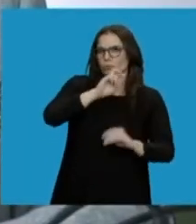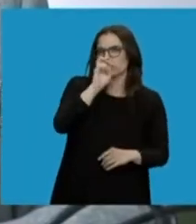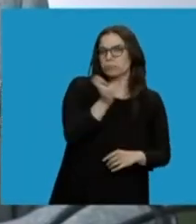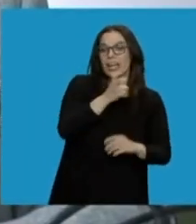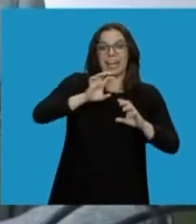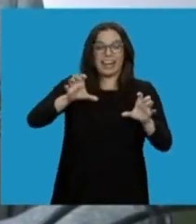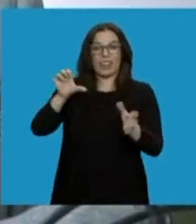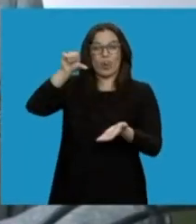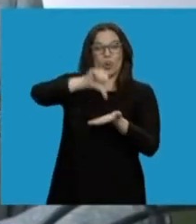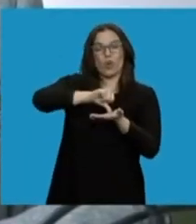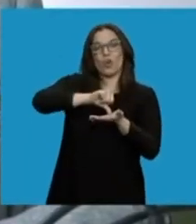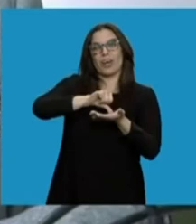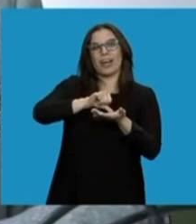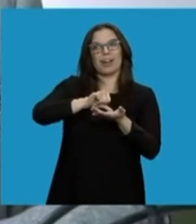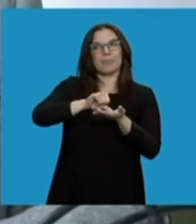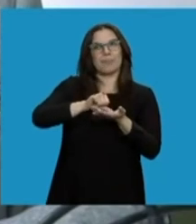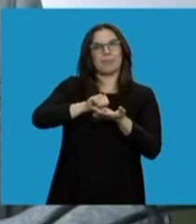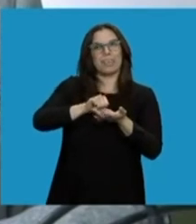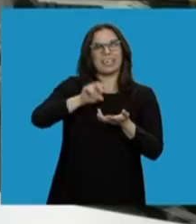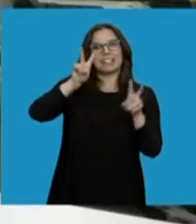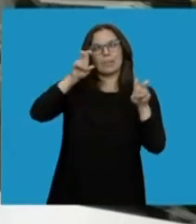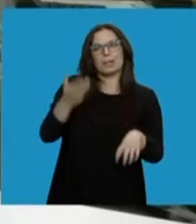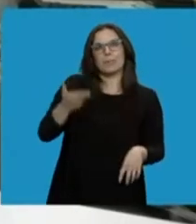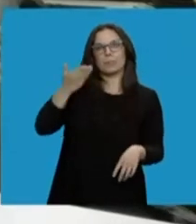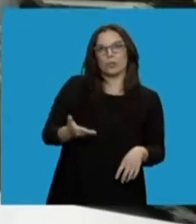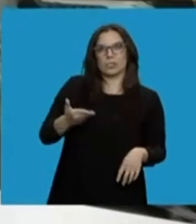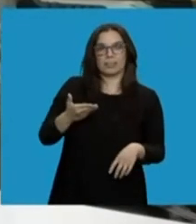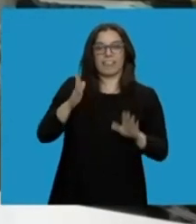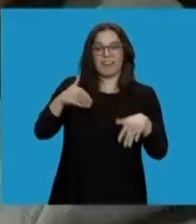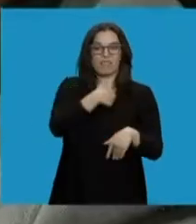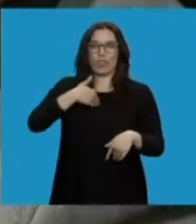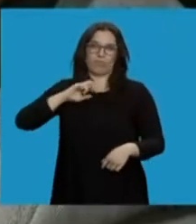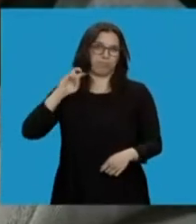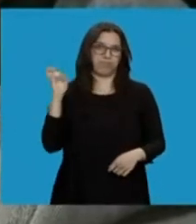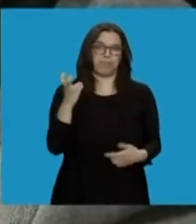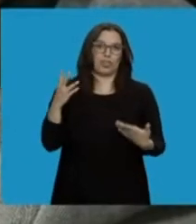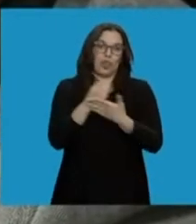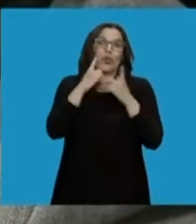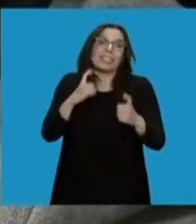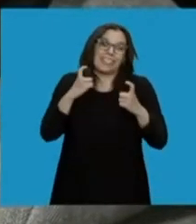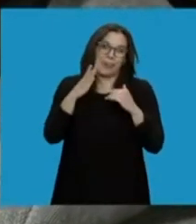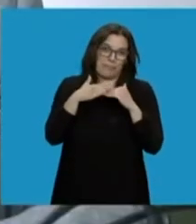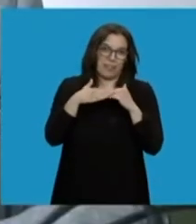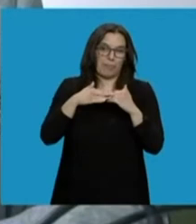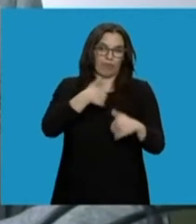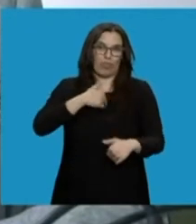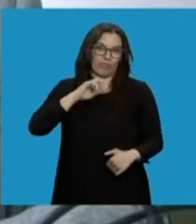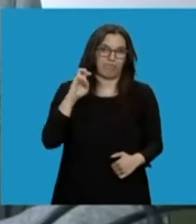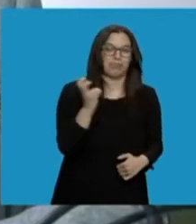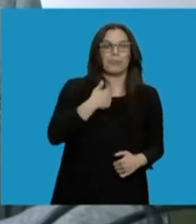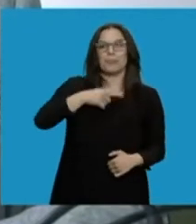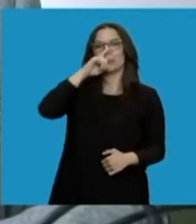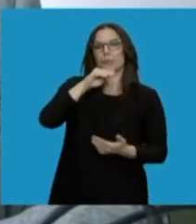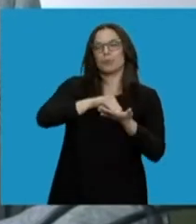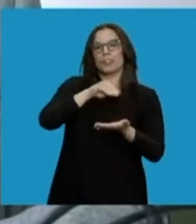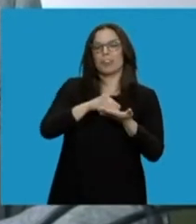radio local tenemos otra cuestión muy, muy importante, y es que todos debemos ser polivalentes, o intentarlo al menos, ¿no? Recuerdo muchas veces